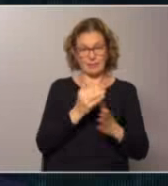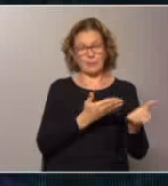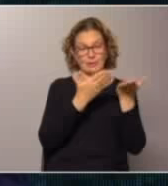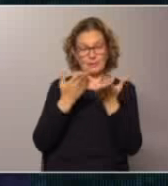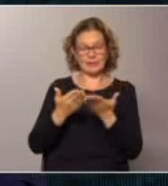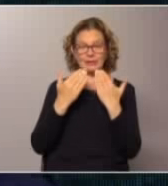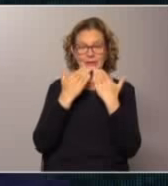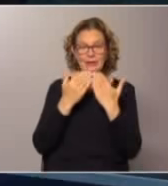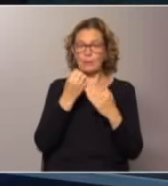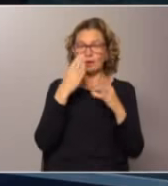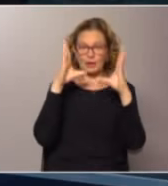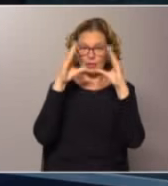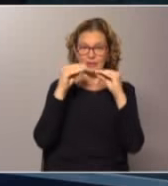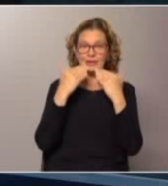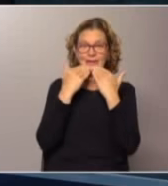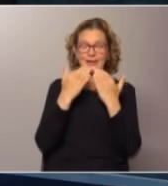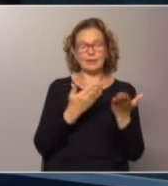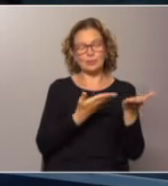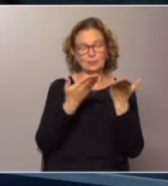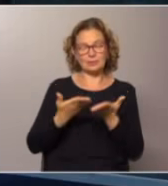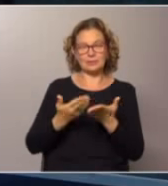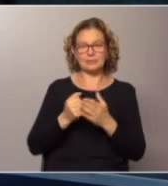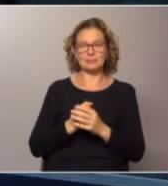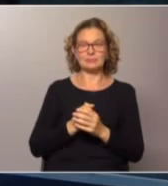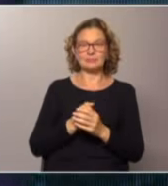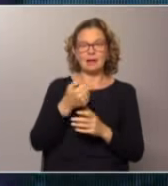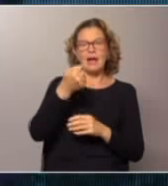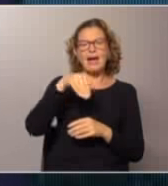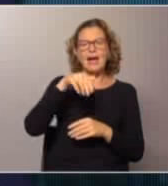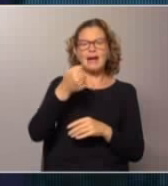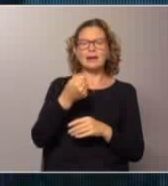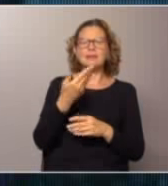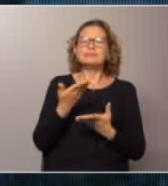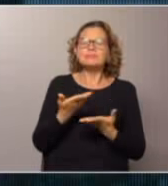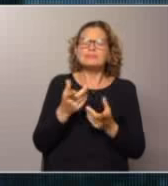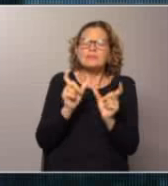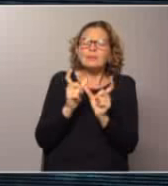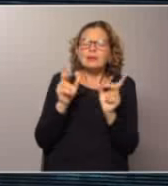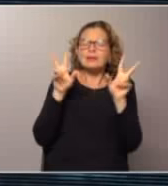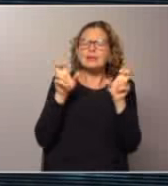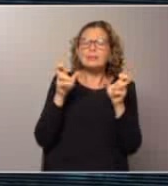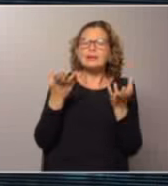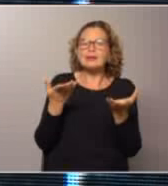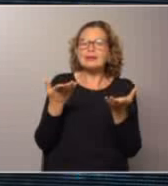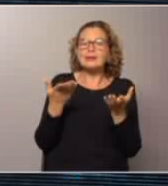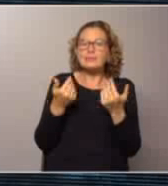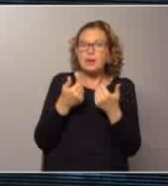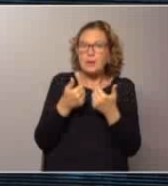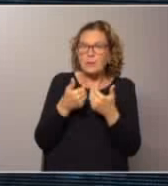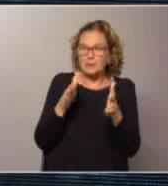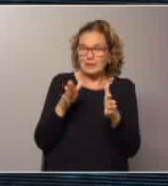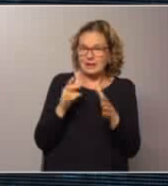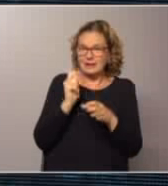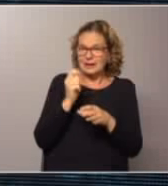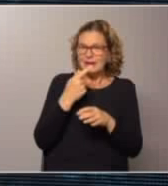buenas noches gracias por la invitación muchas gracias el fin justifica los medios por empezar que